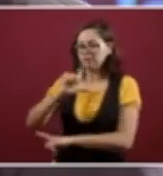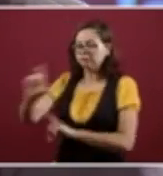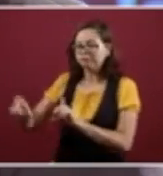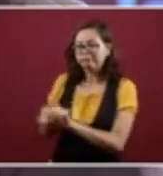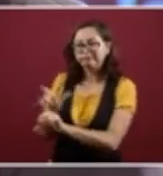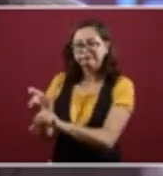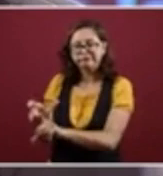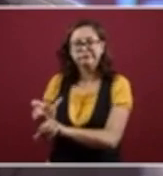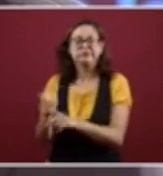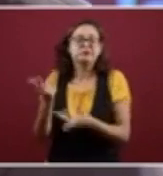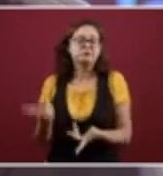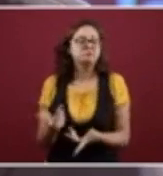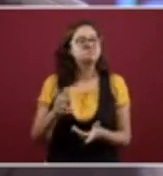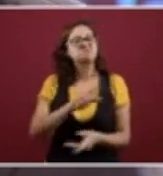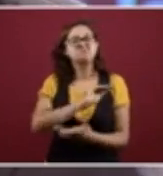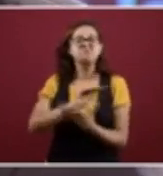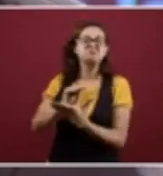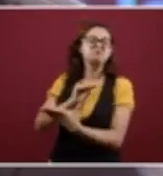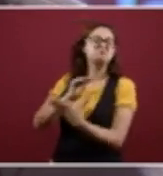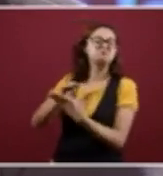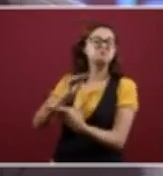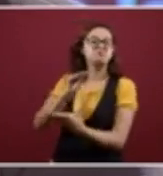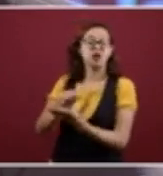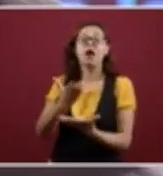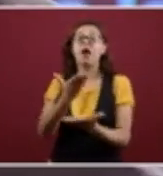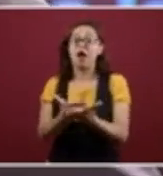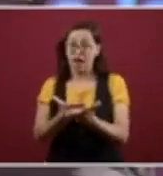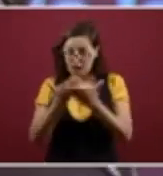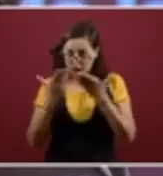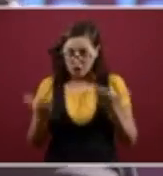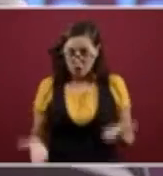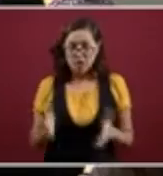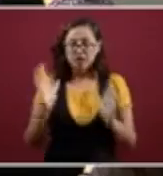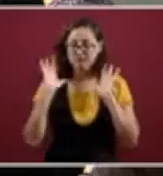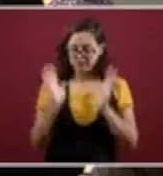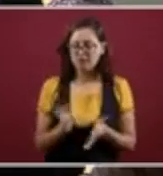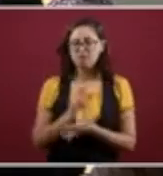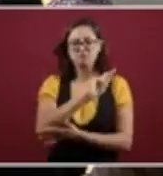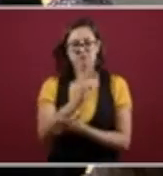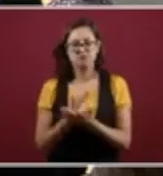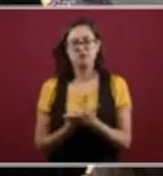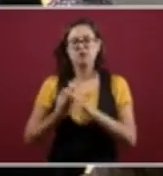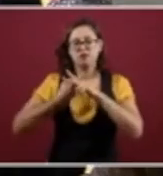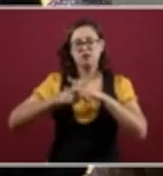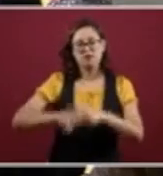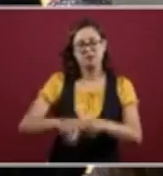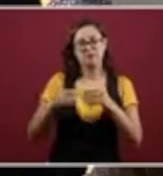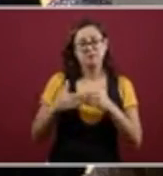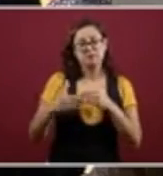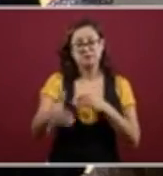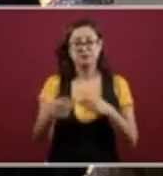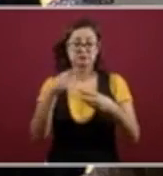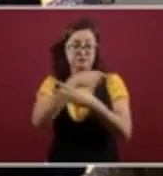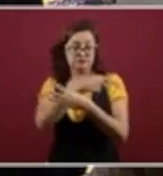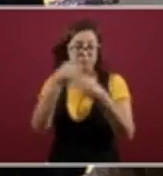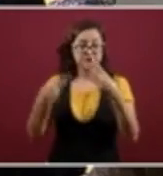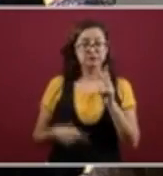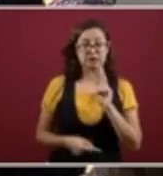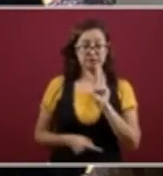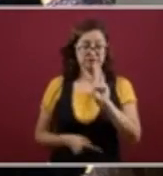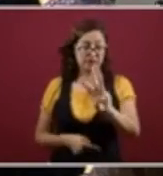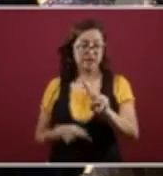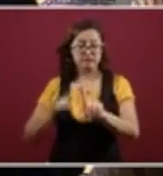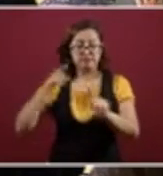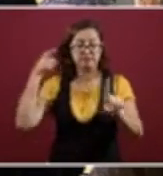en este programa que cumple con tres ejes centrales. No sé si está la presentación, sino nada más